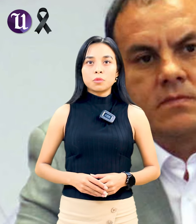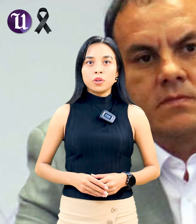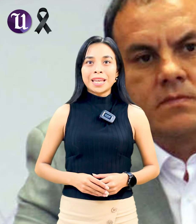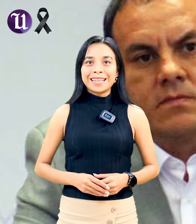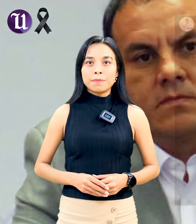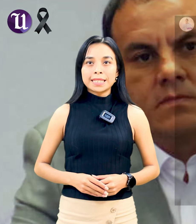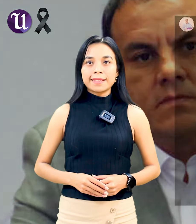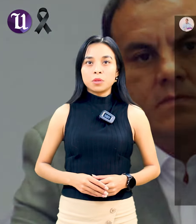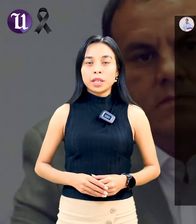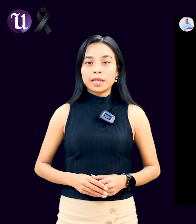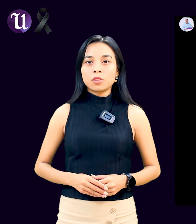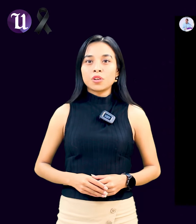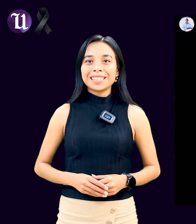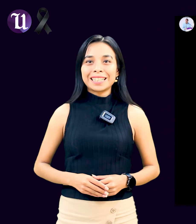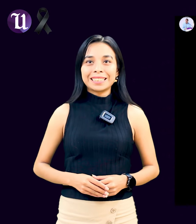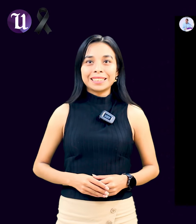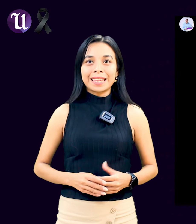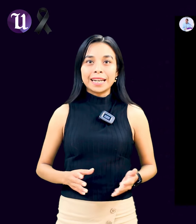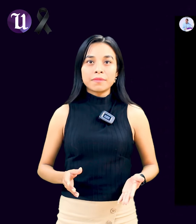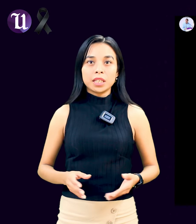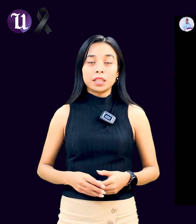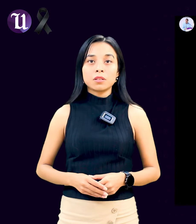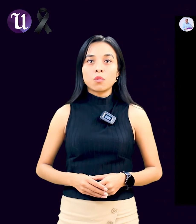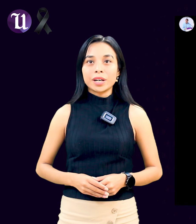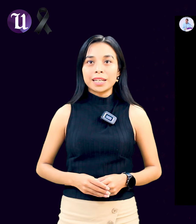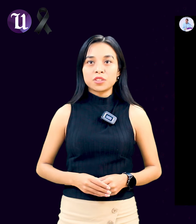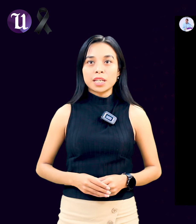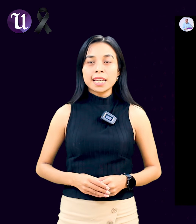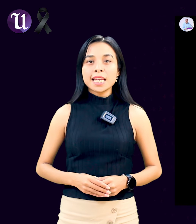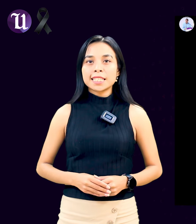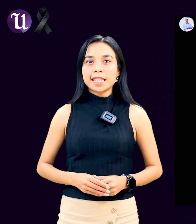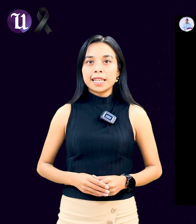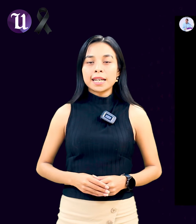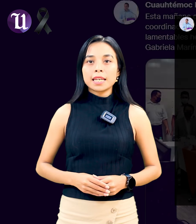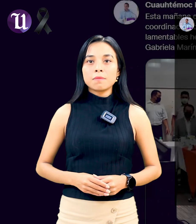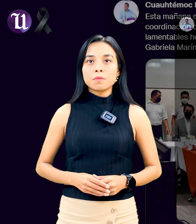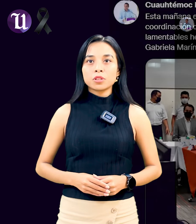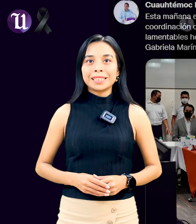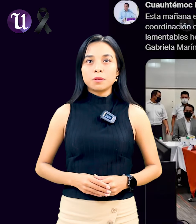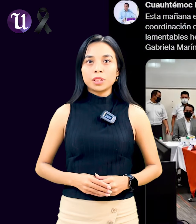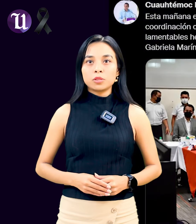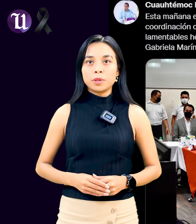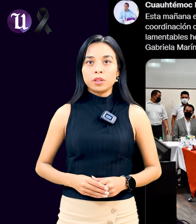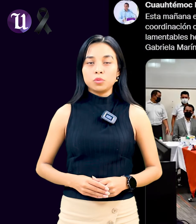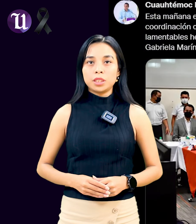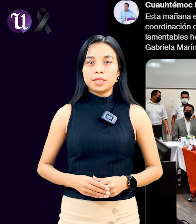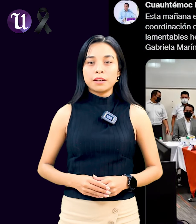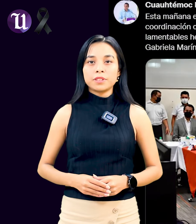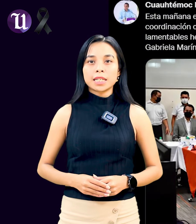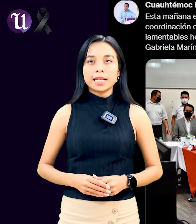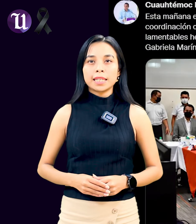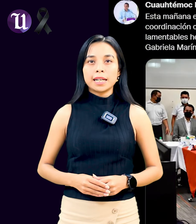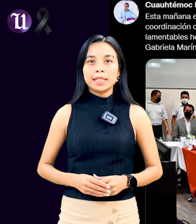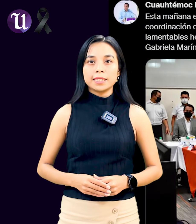encabezó la reunión de la Mesa de Seguridad con integrantes del Gabinete, Guardia Nacional, Sedena y miembros del Tribunal Superior de